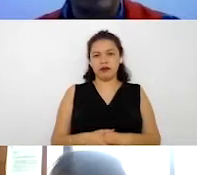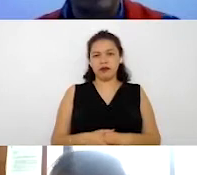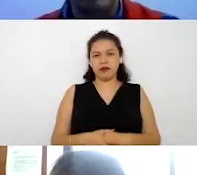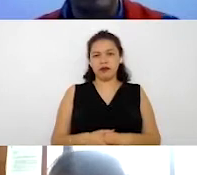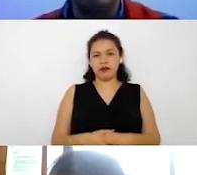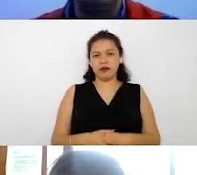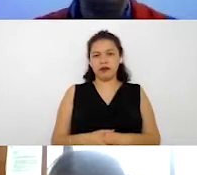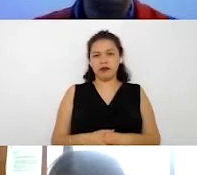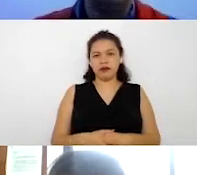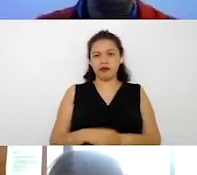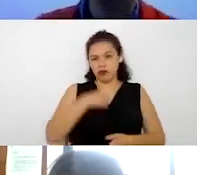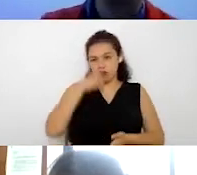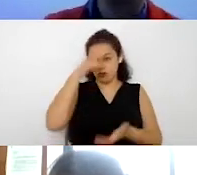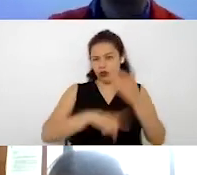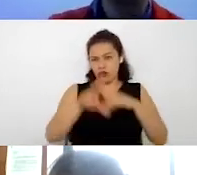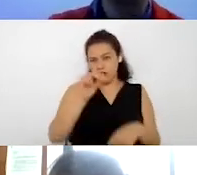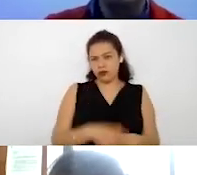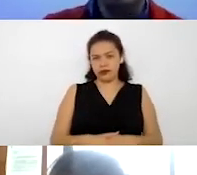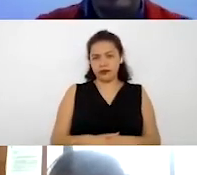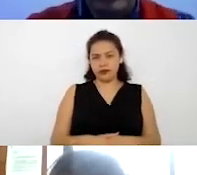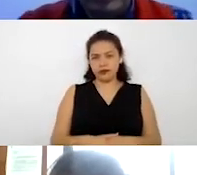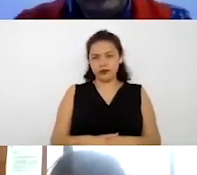Me parece que no. Ok.